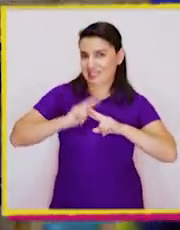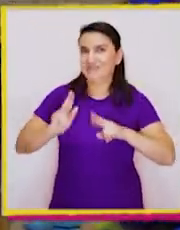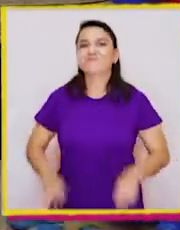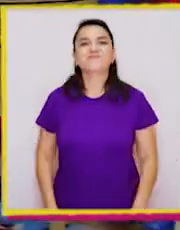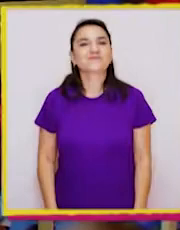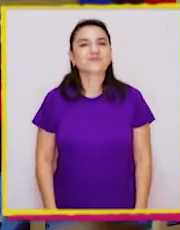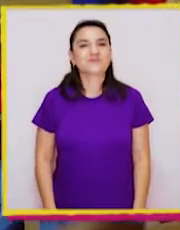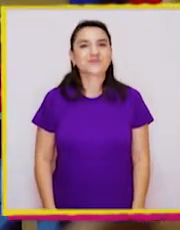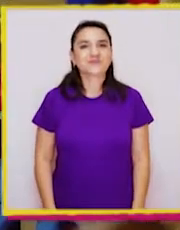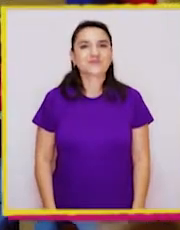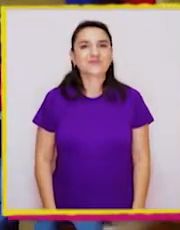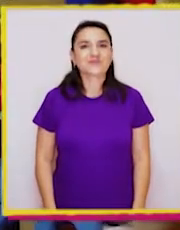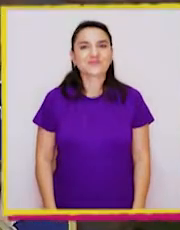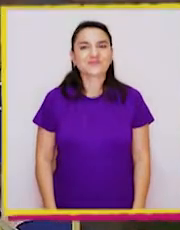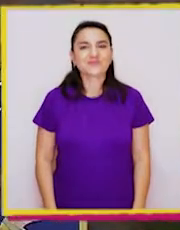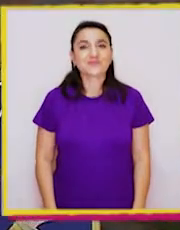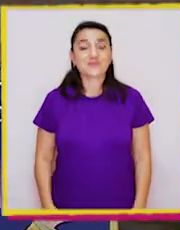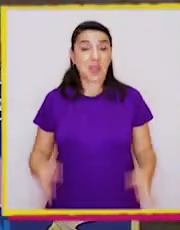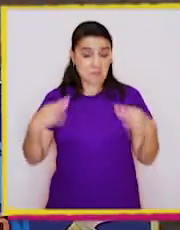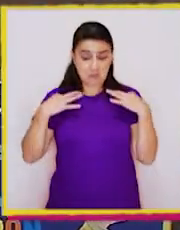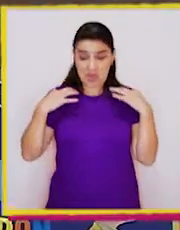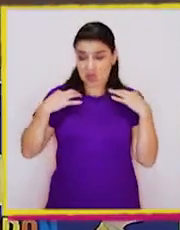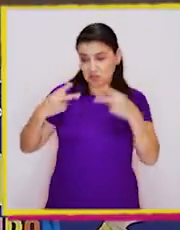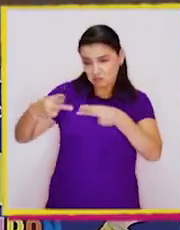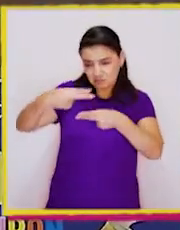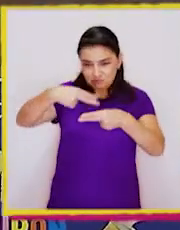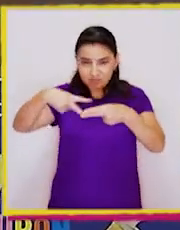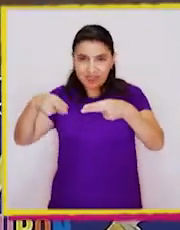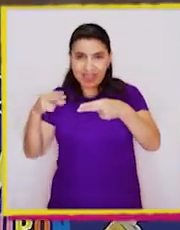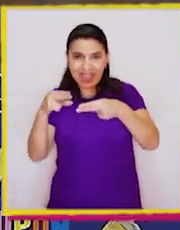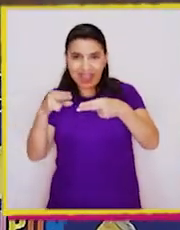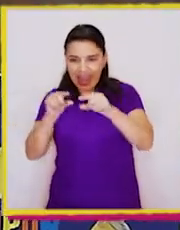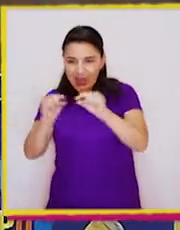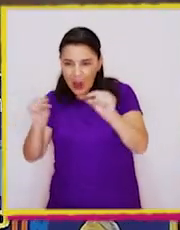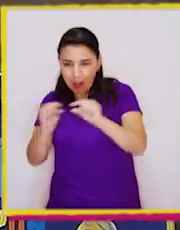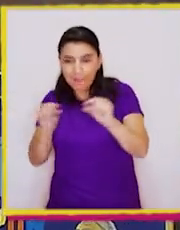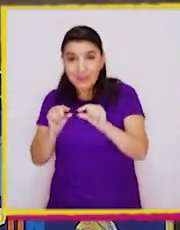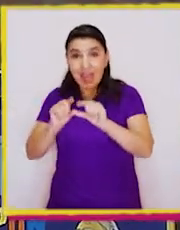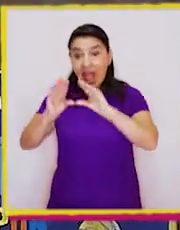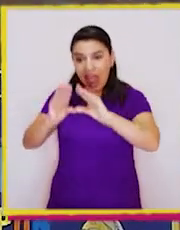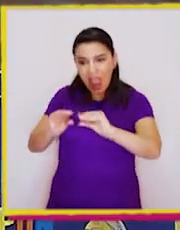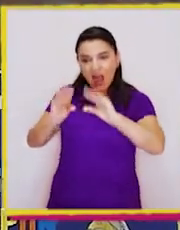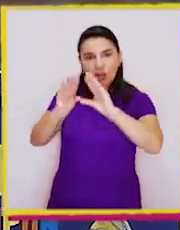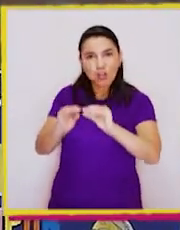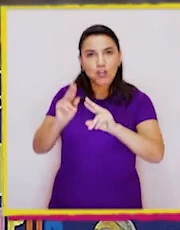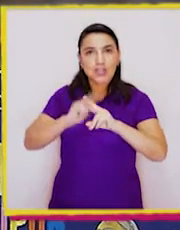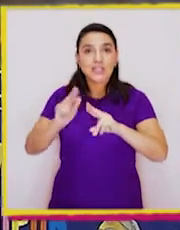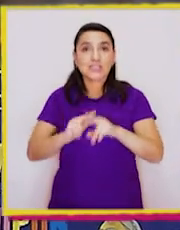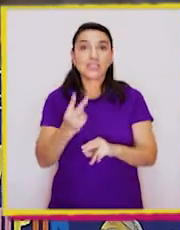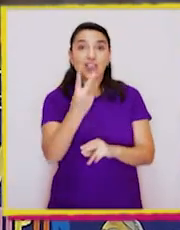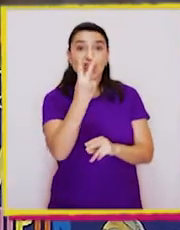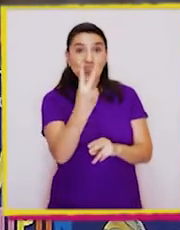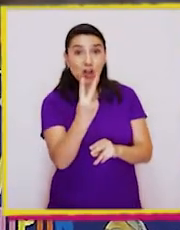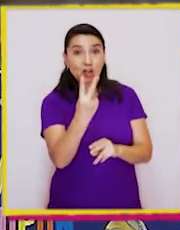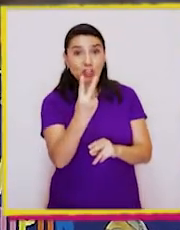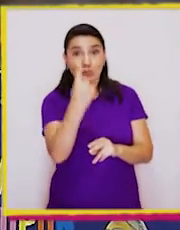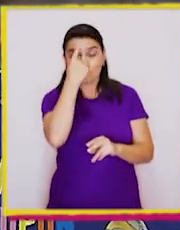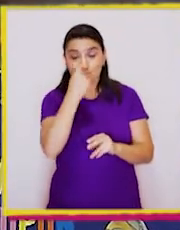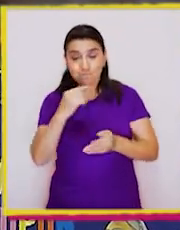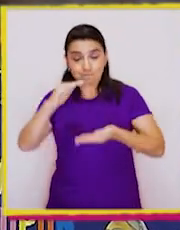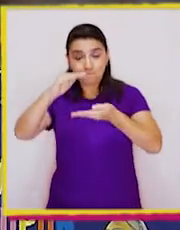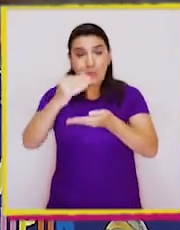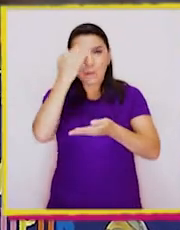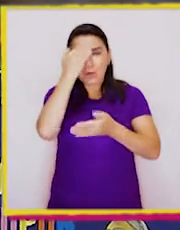yo. Con pedazos de tela, ramitas y algodón, hice dos quitapesares para mi